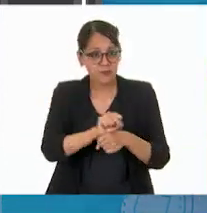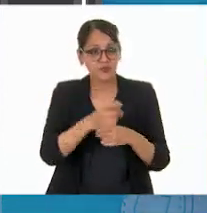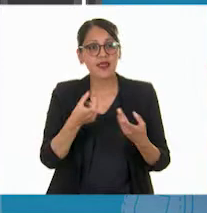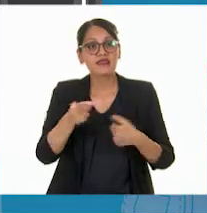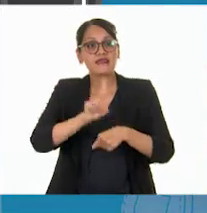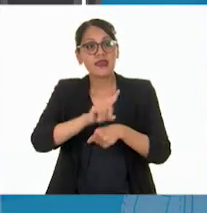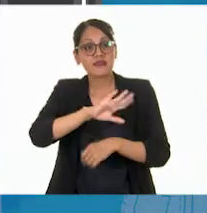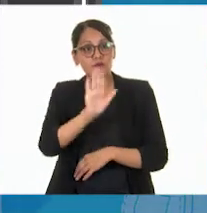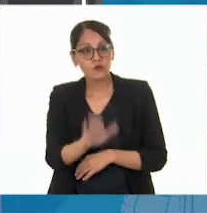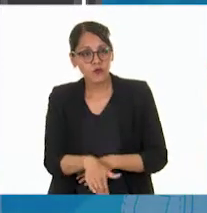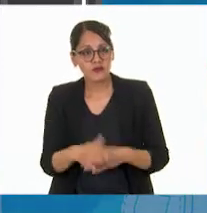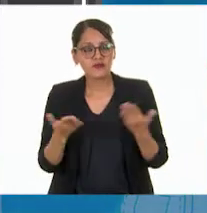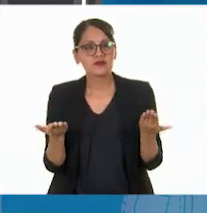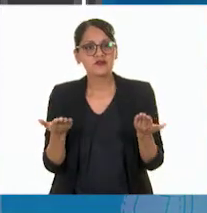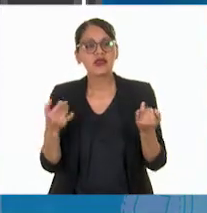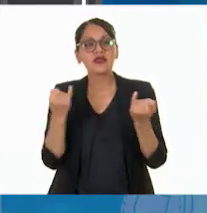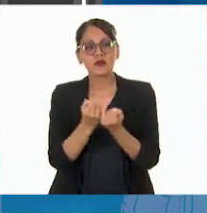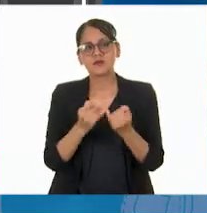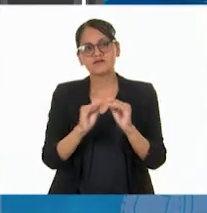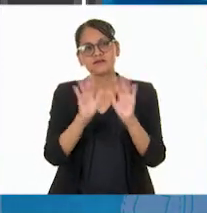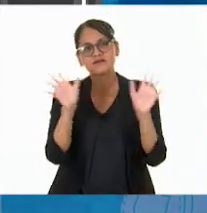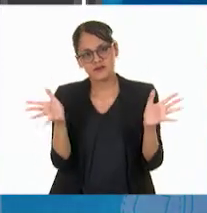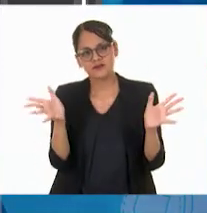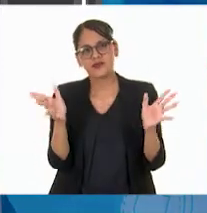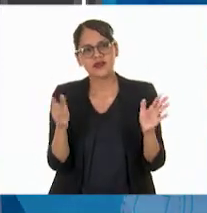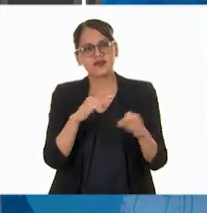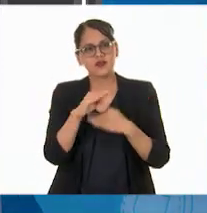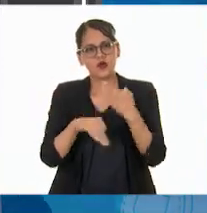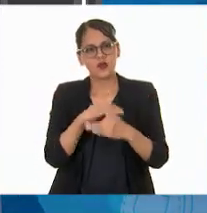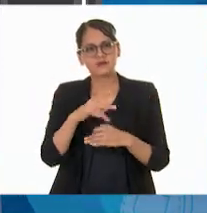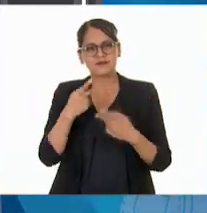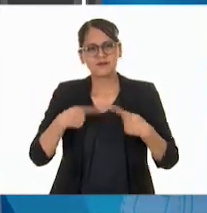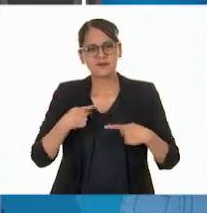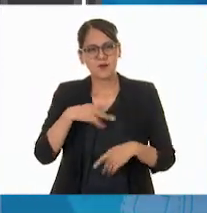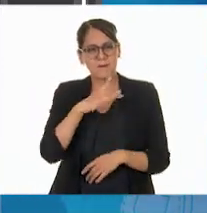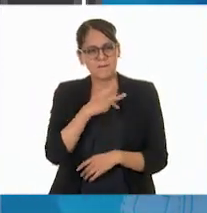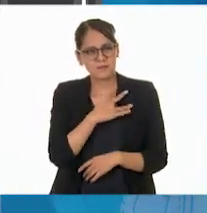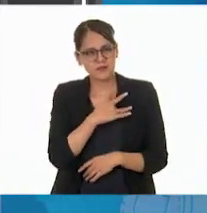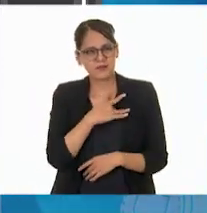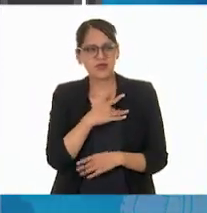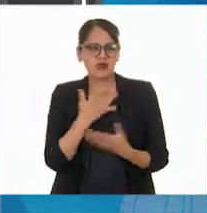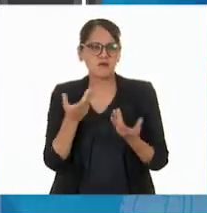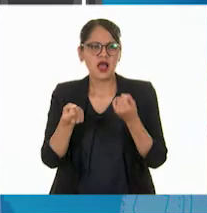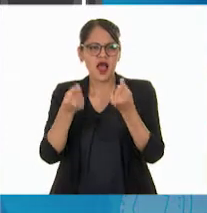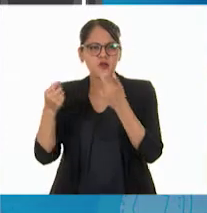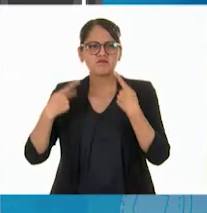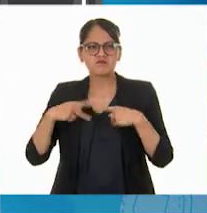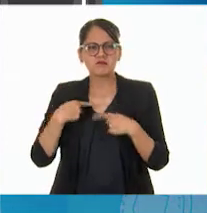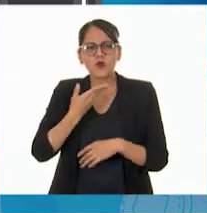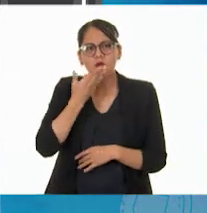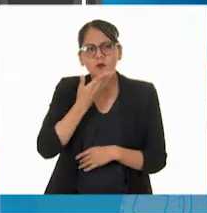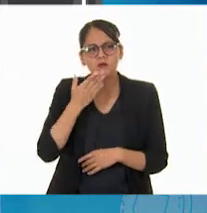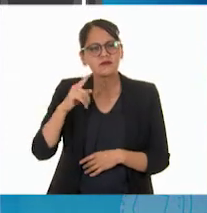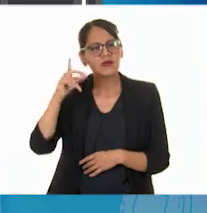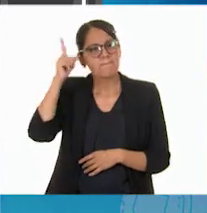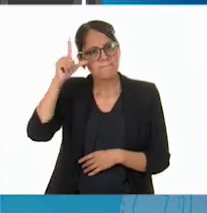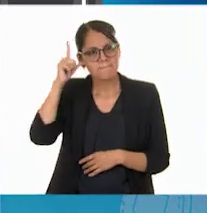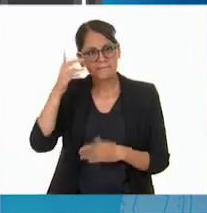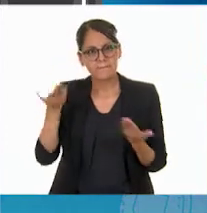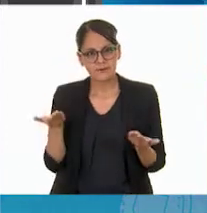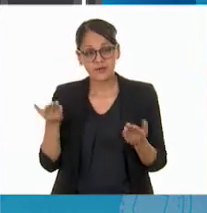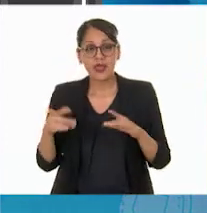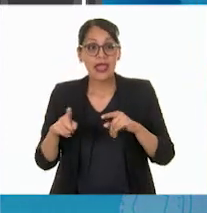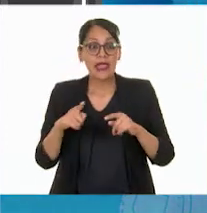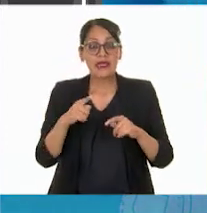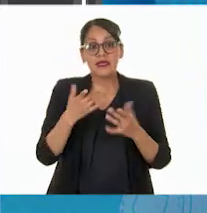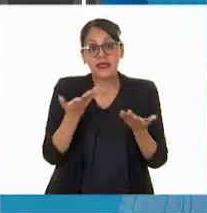de Muertos y, por supuesto, algo muy en el corazón del pueblo mexicano, la Virgen de Guadalupe. Mira, tradición e